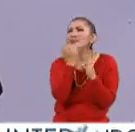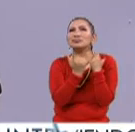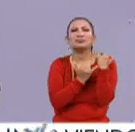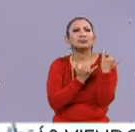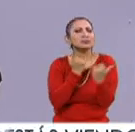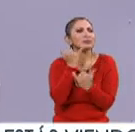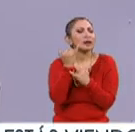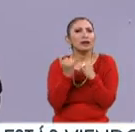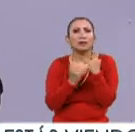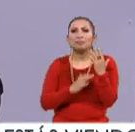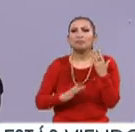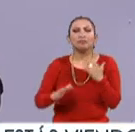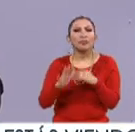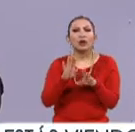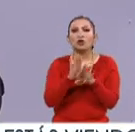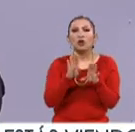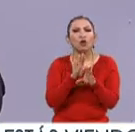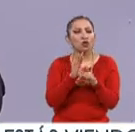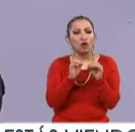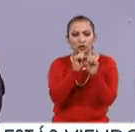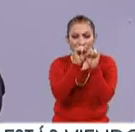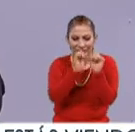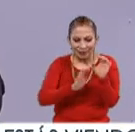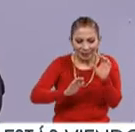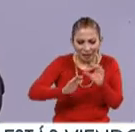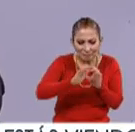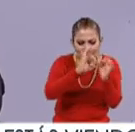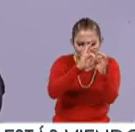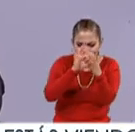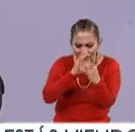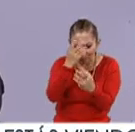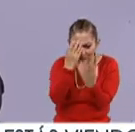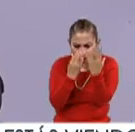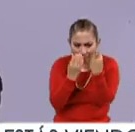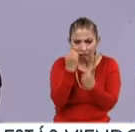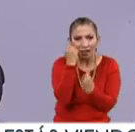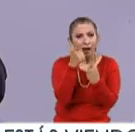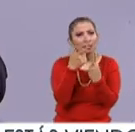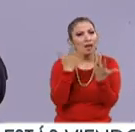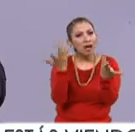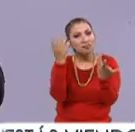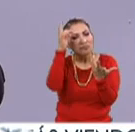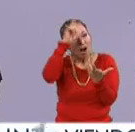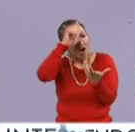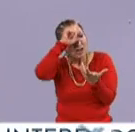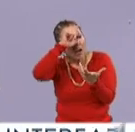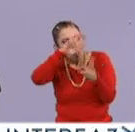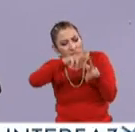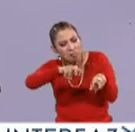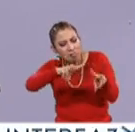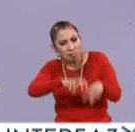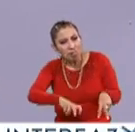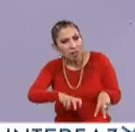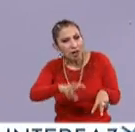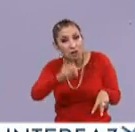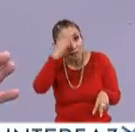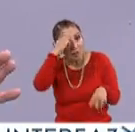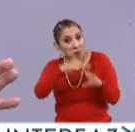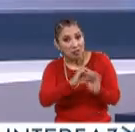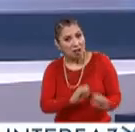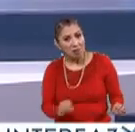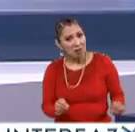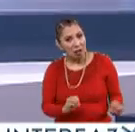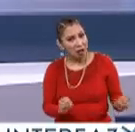juego. Es todo un sistema de aprendizaje de lógica analítica. Y no hay que memorizar